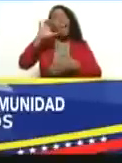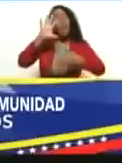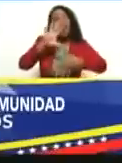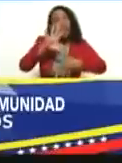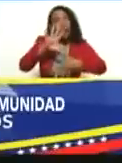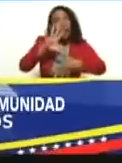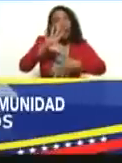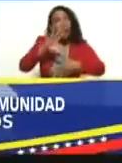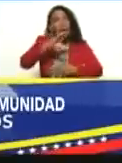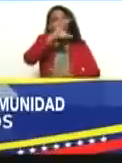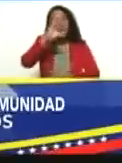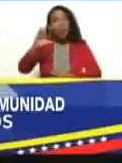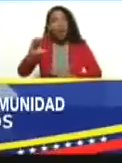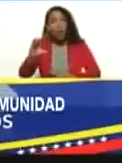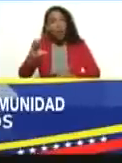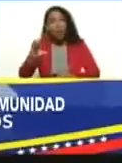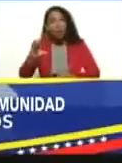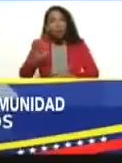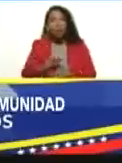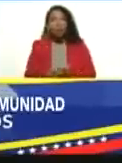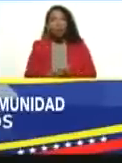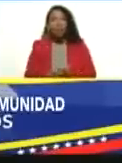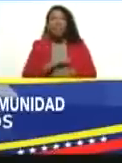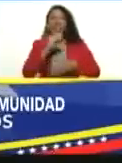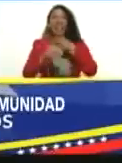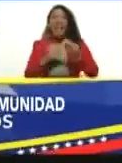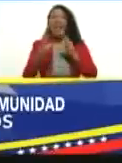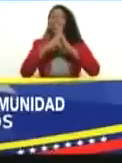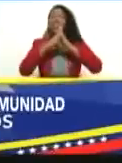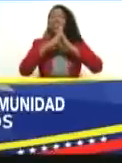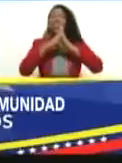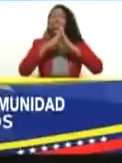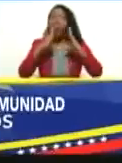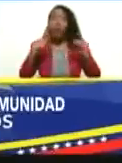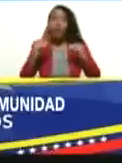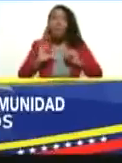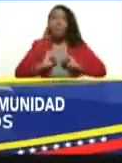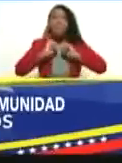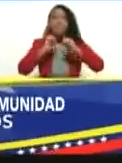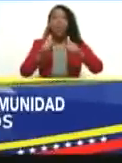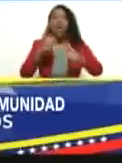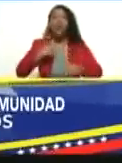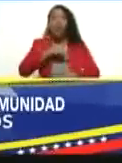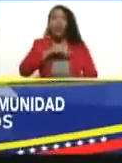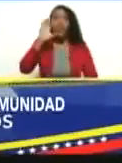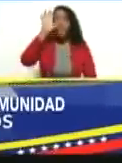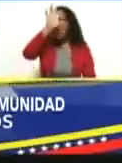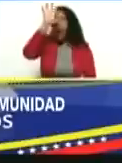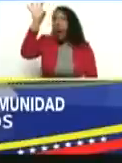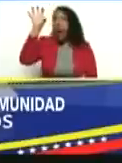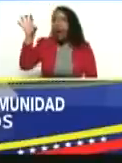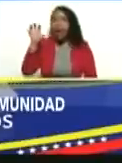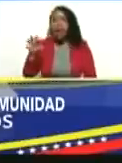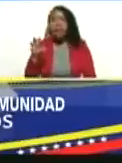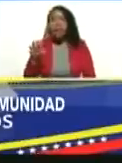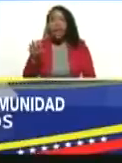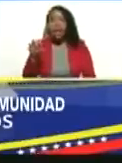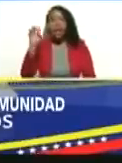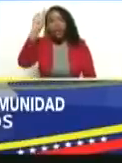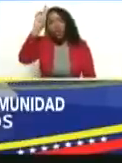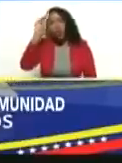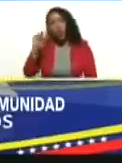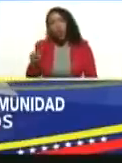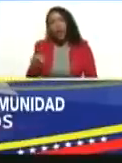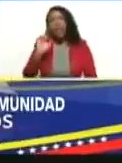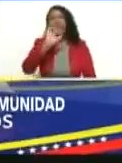organismos que articule todas las iniciativas de nuestros países en el día a día de